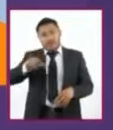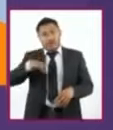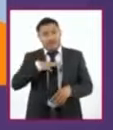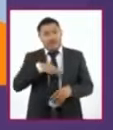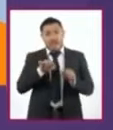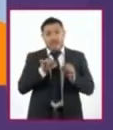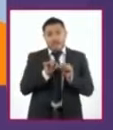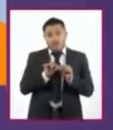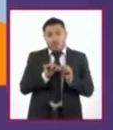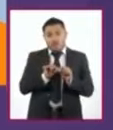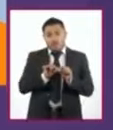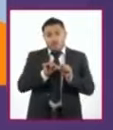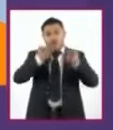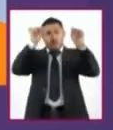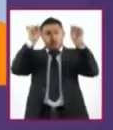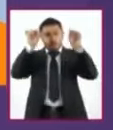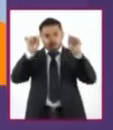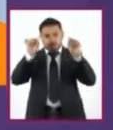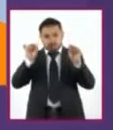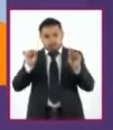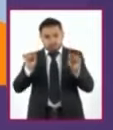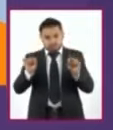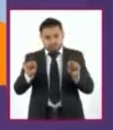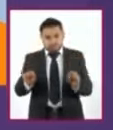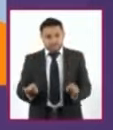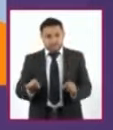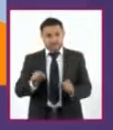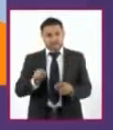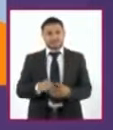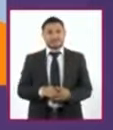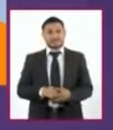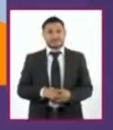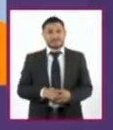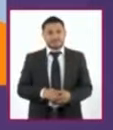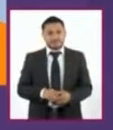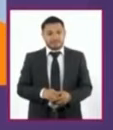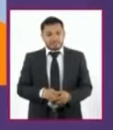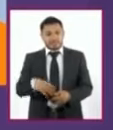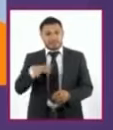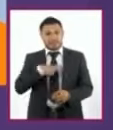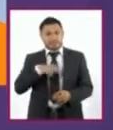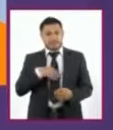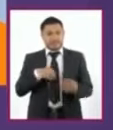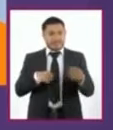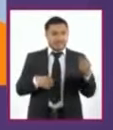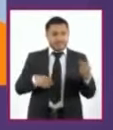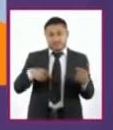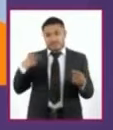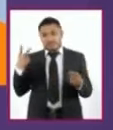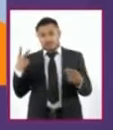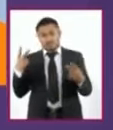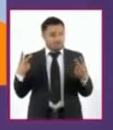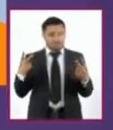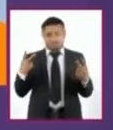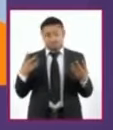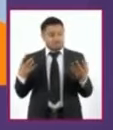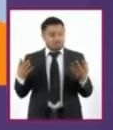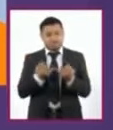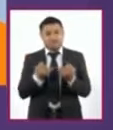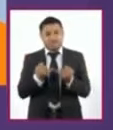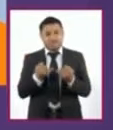línea vertical a la mitad de cada imagen y la cortamos, obtenemos dos imágenes iguales. Podemos ver